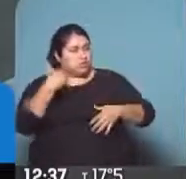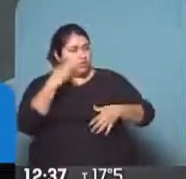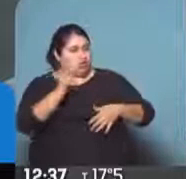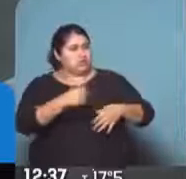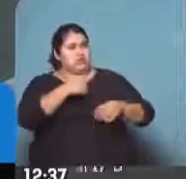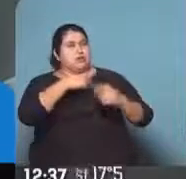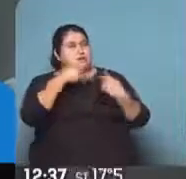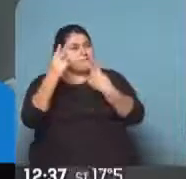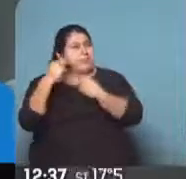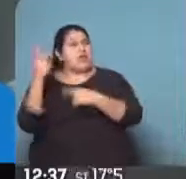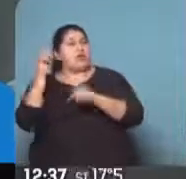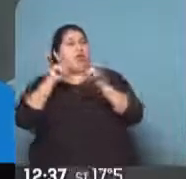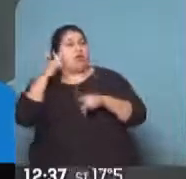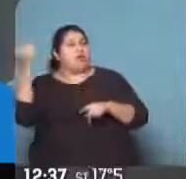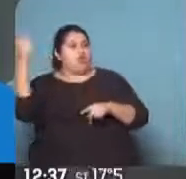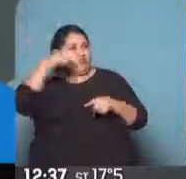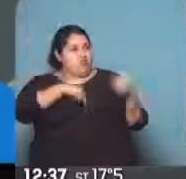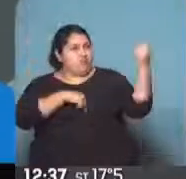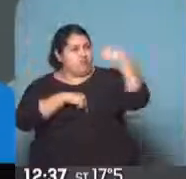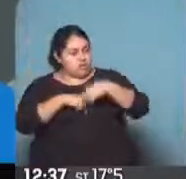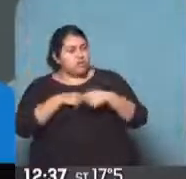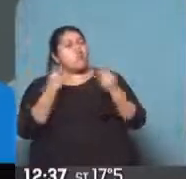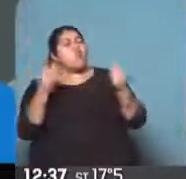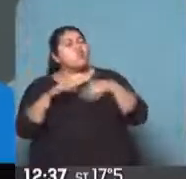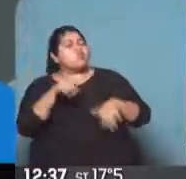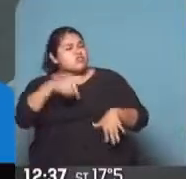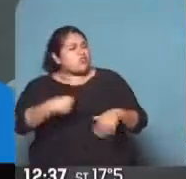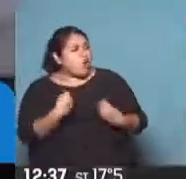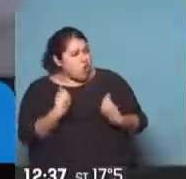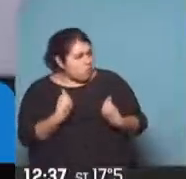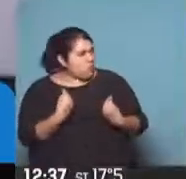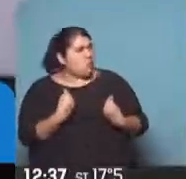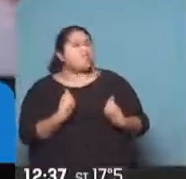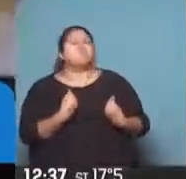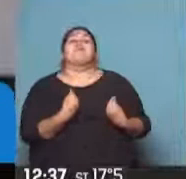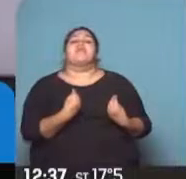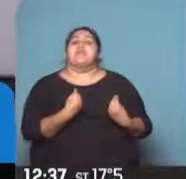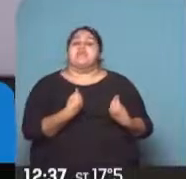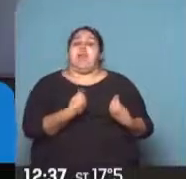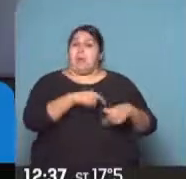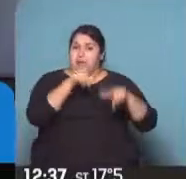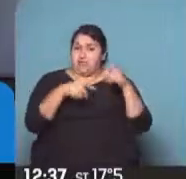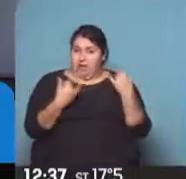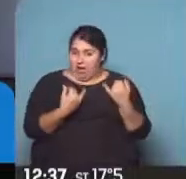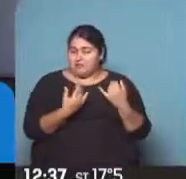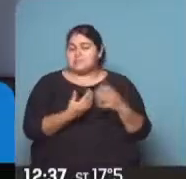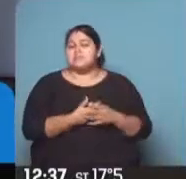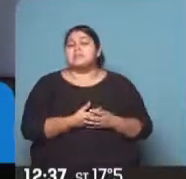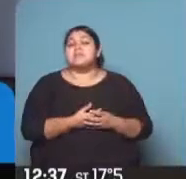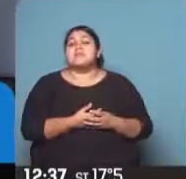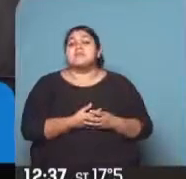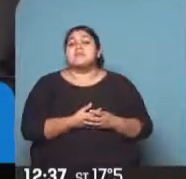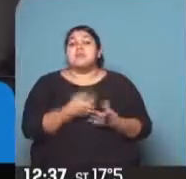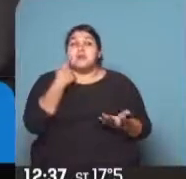momento otros han regresado al país cómo está la situación ahora en este momento usted sabe que a ver cuando uno compara con otras instituciones